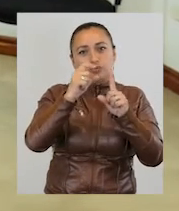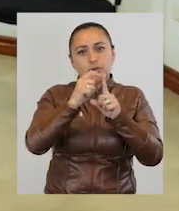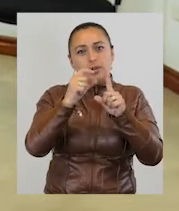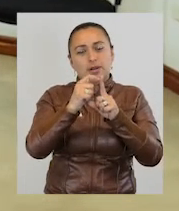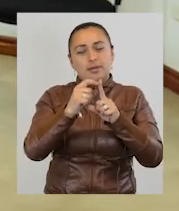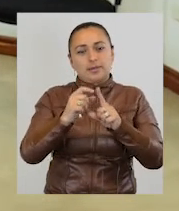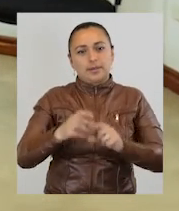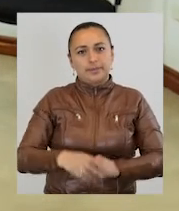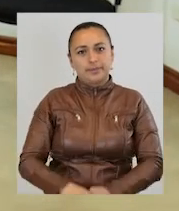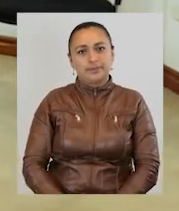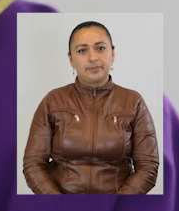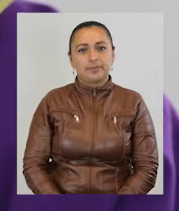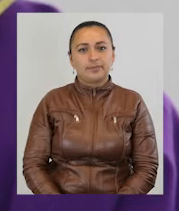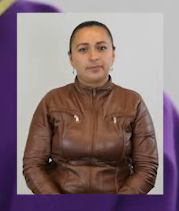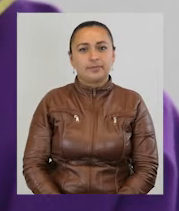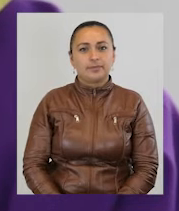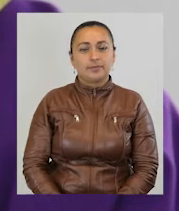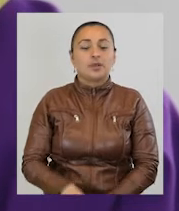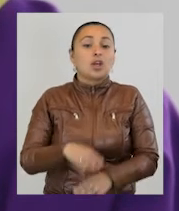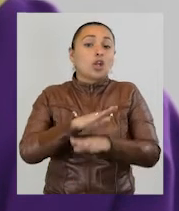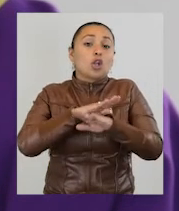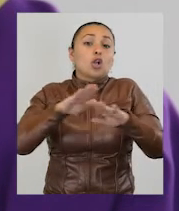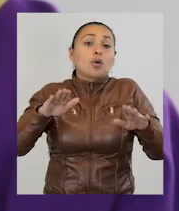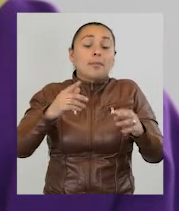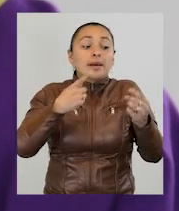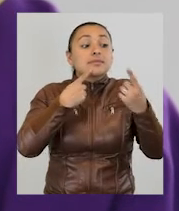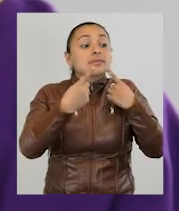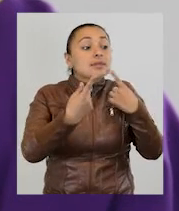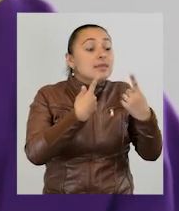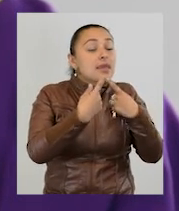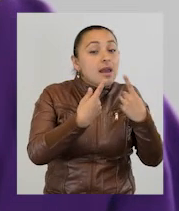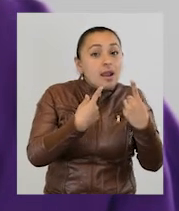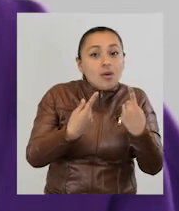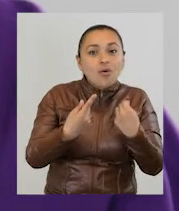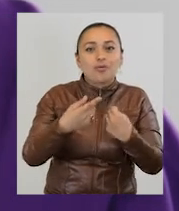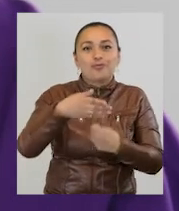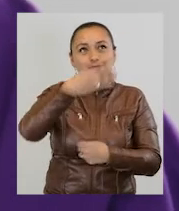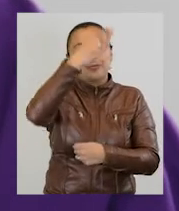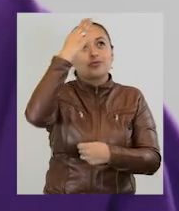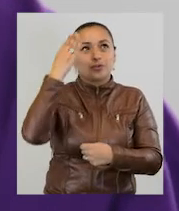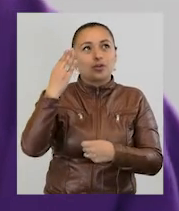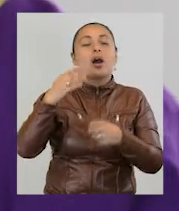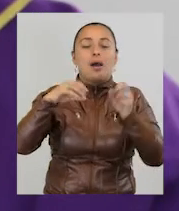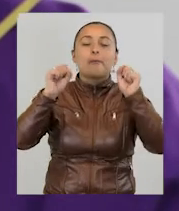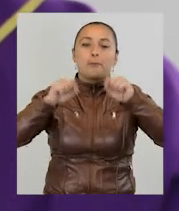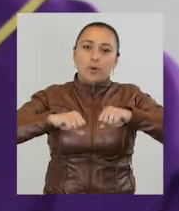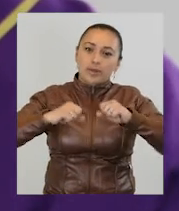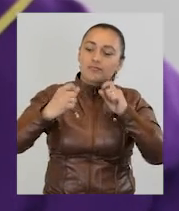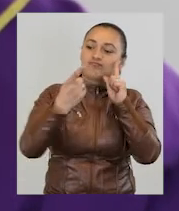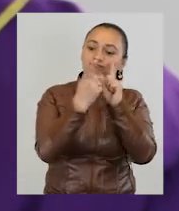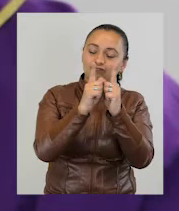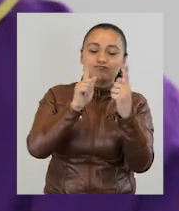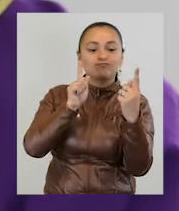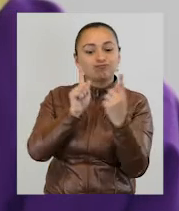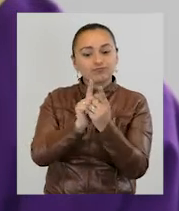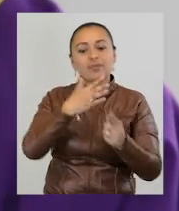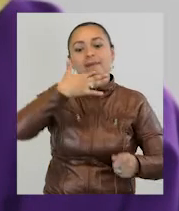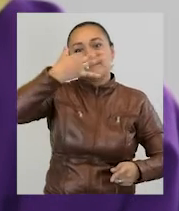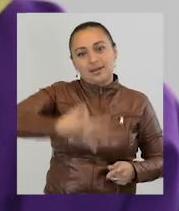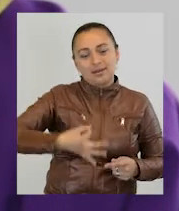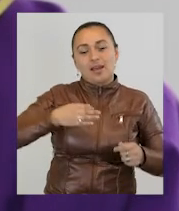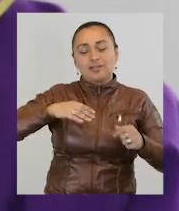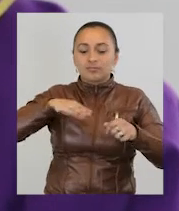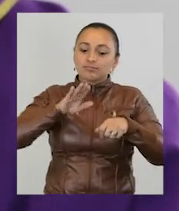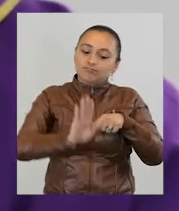palabra y frente a su designio y voluntad. Solo en el diálogo con Dios podremos